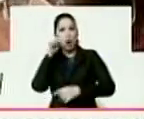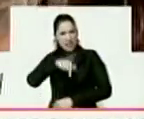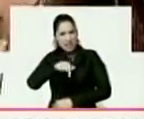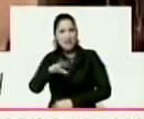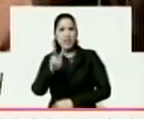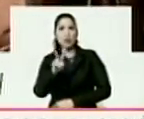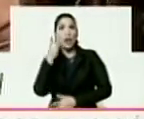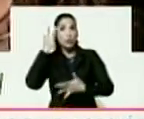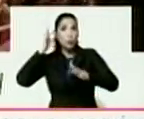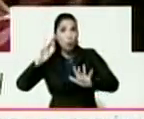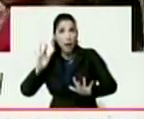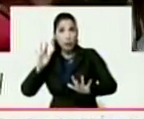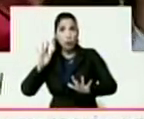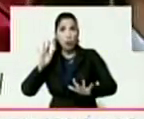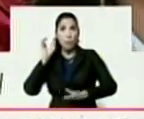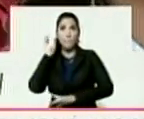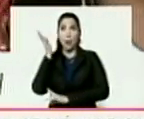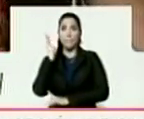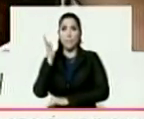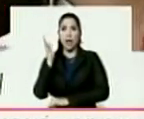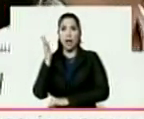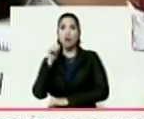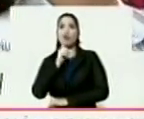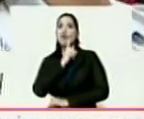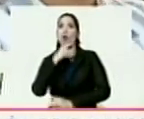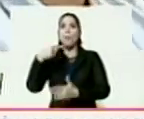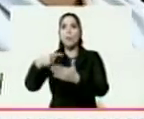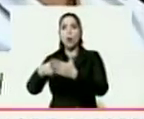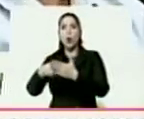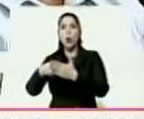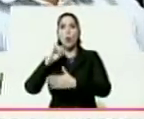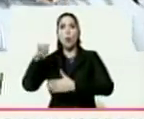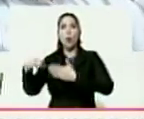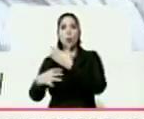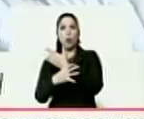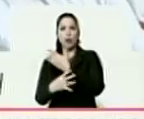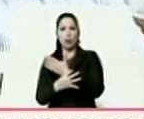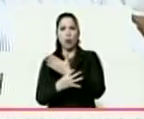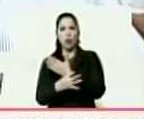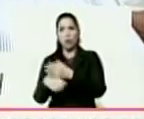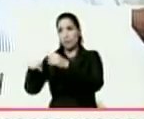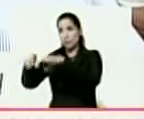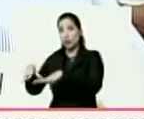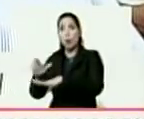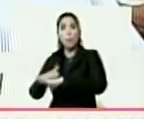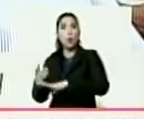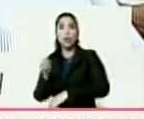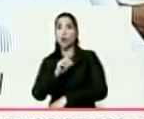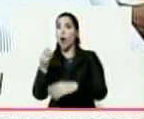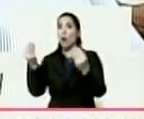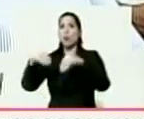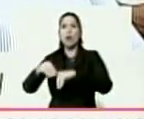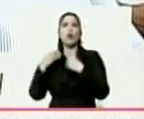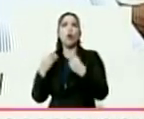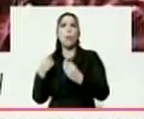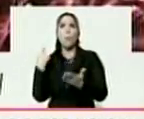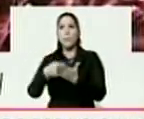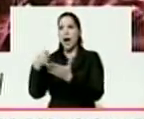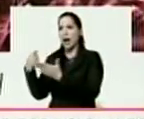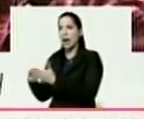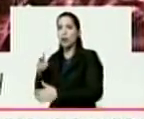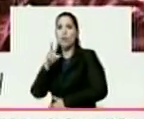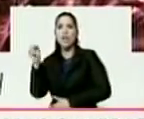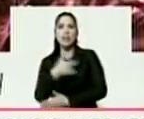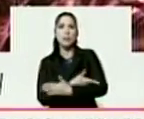procurador que nombró juanito alimaña renunció porque no está de acuerdo cómo se están pagando 20 millones de